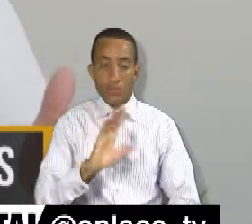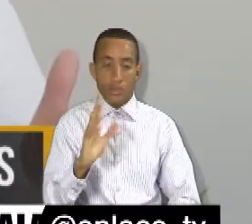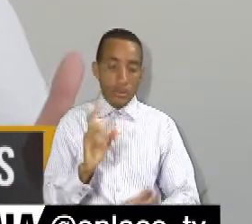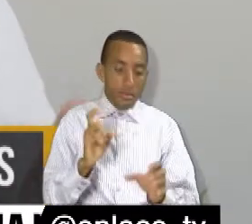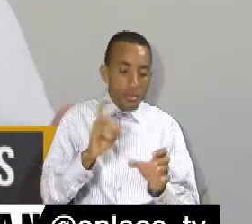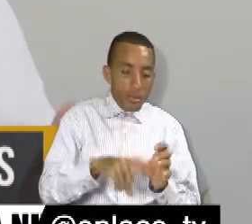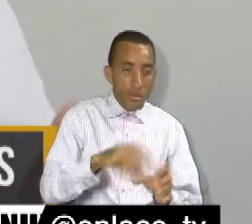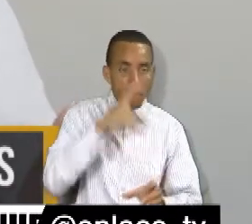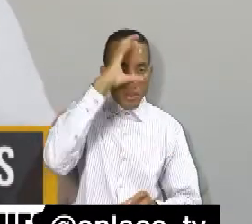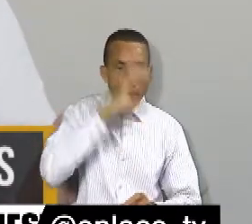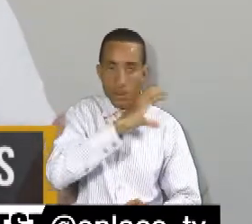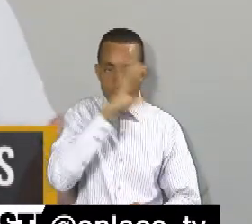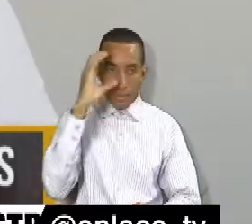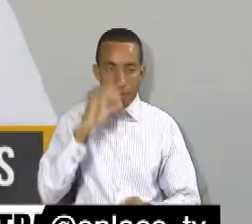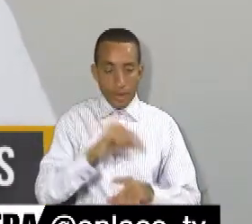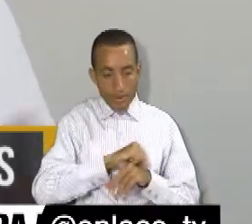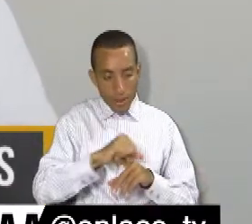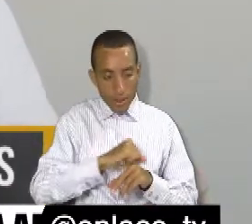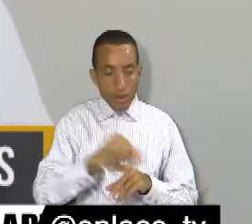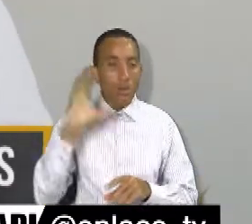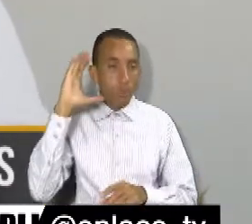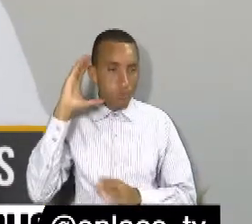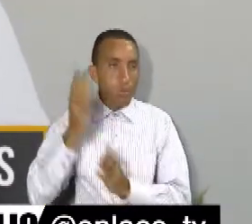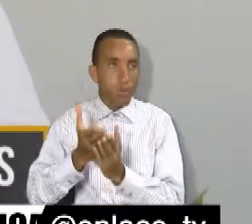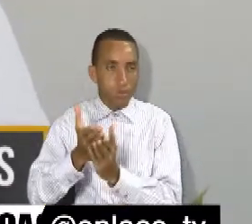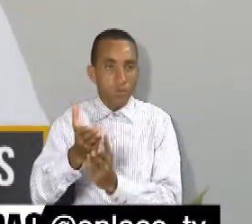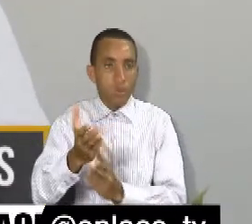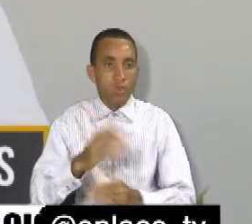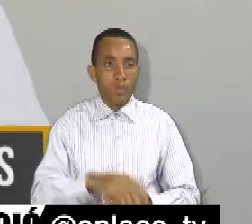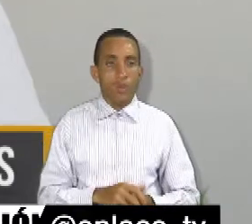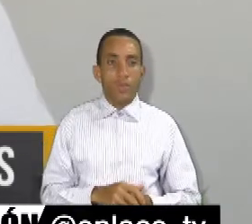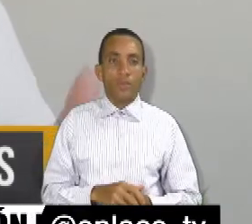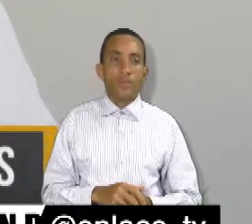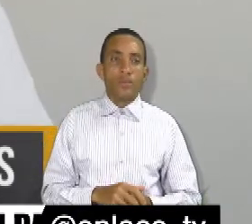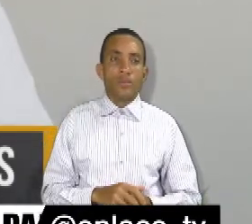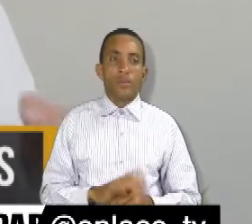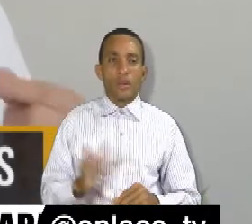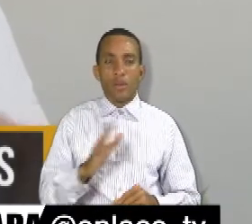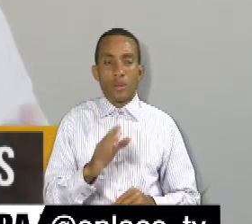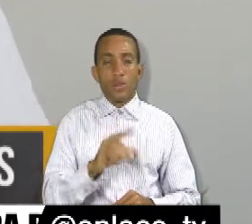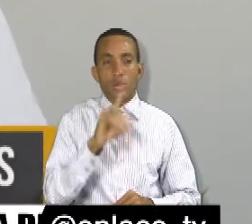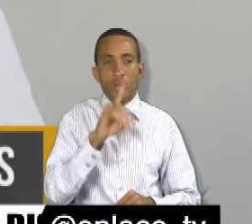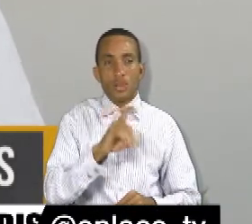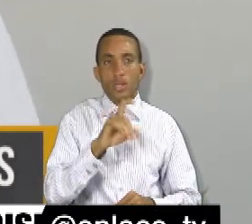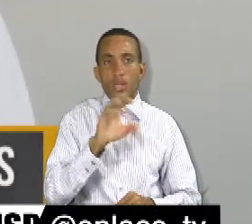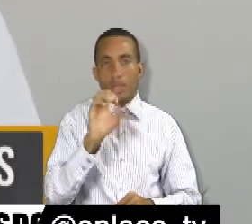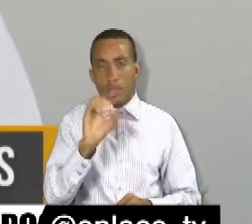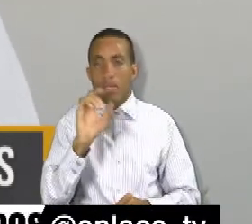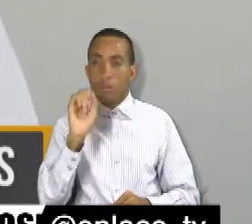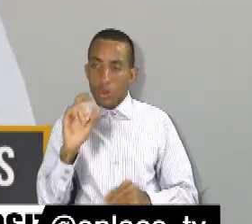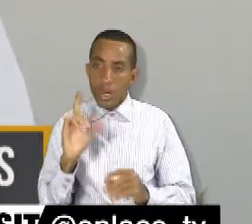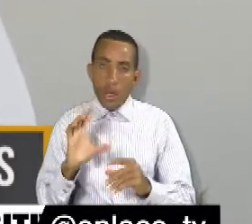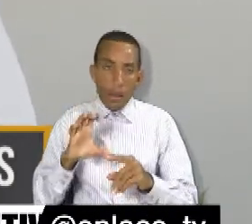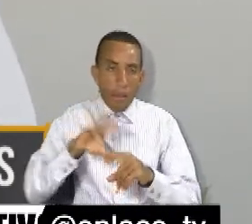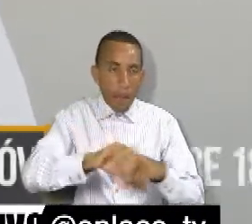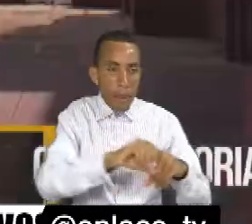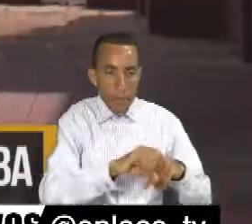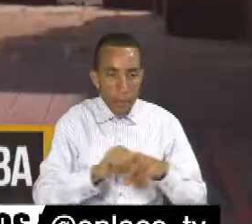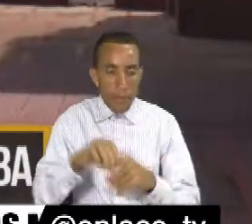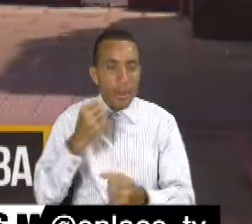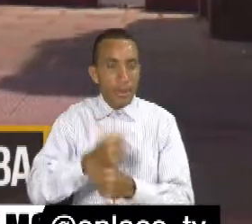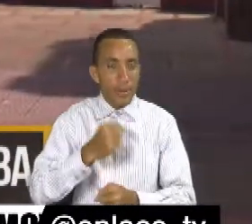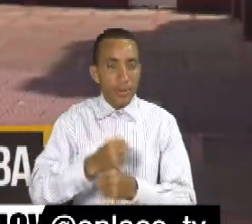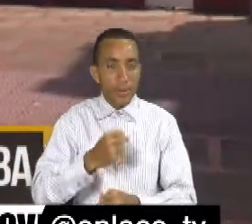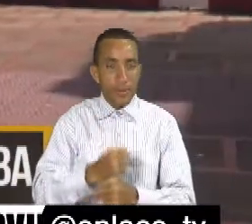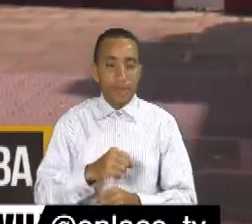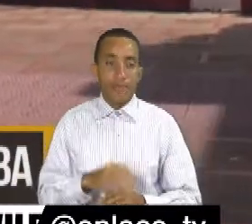ser practicantes activos. Como consecuencia de esto, tendremos más de 60 oportunidades de trabajo para los barranqueños. Según